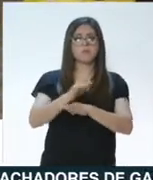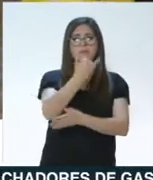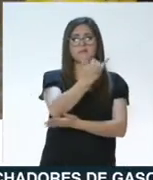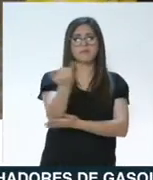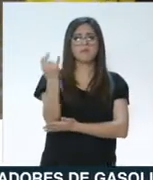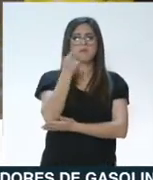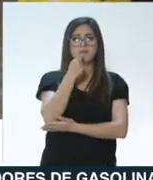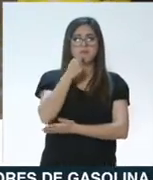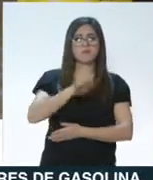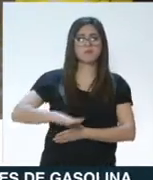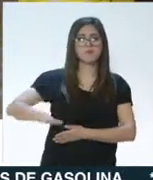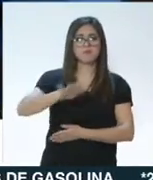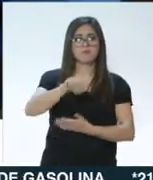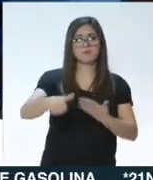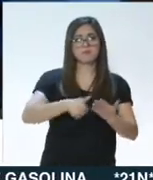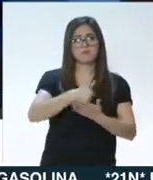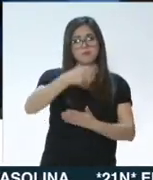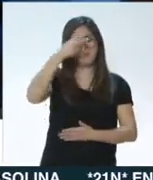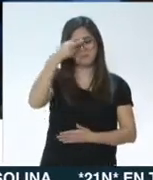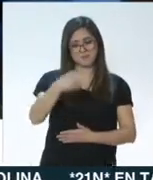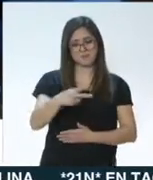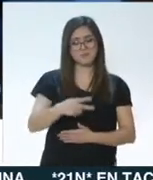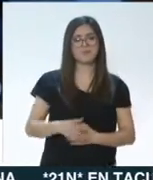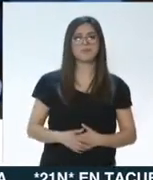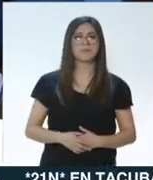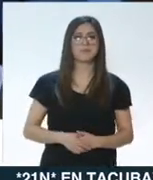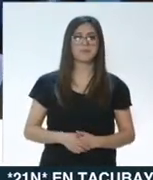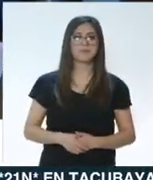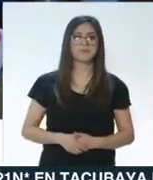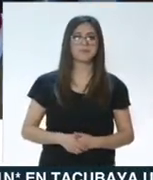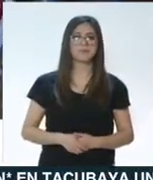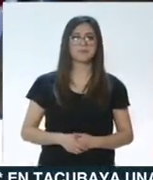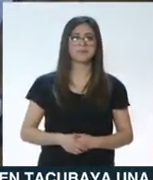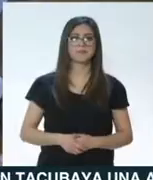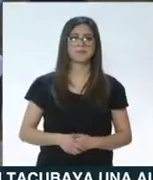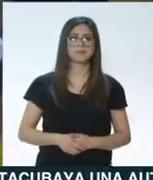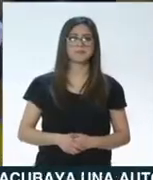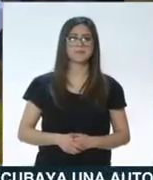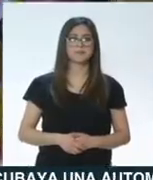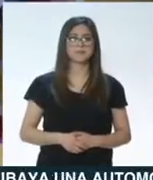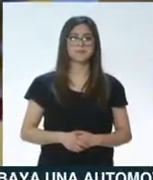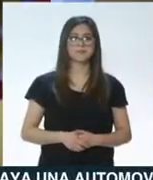en la Ciudad de México. Con imágenes de Javier Martínez, Mariana Sánchez, 21 Noticias.